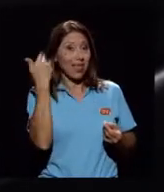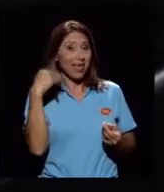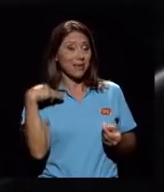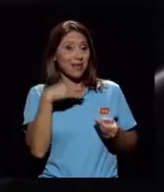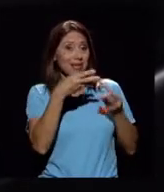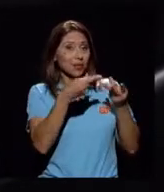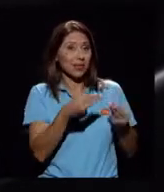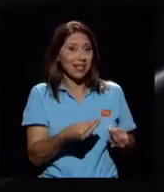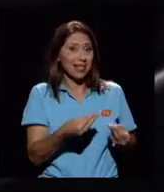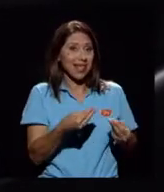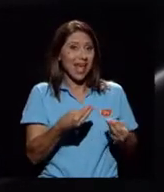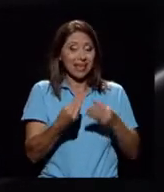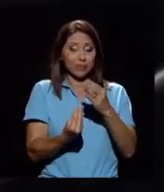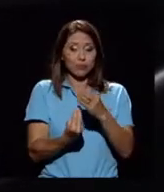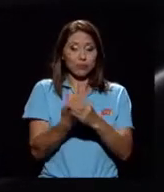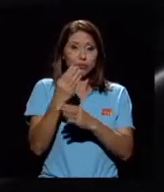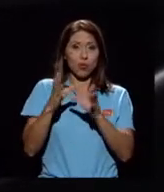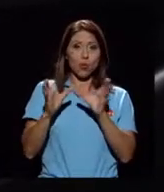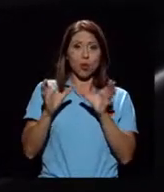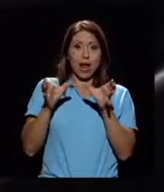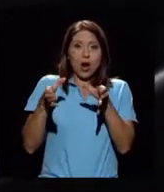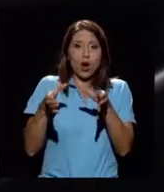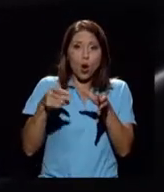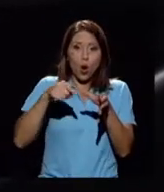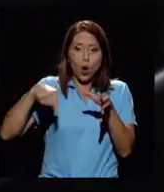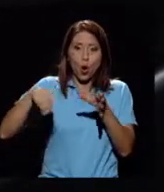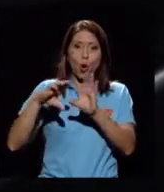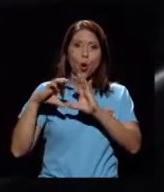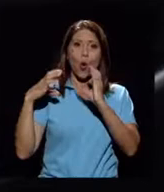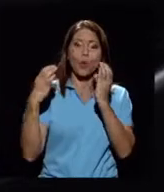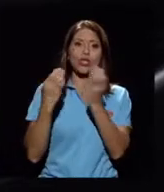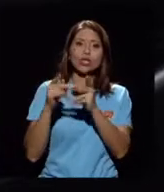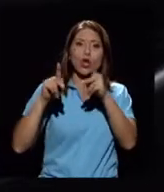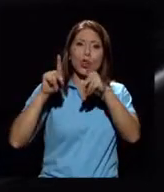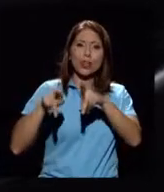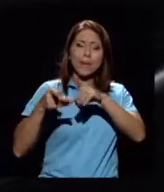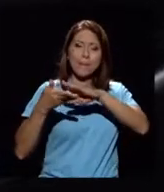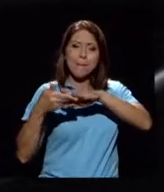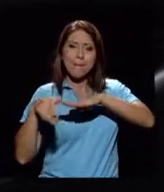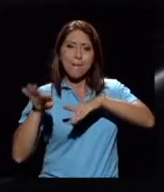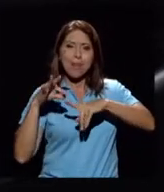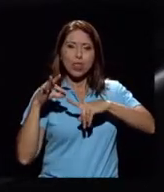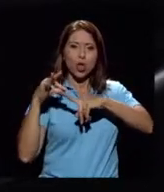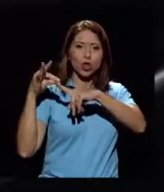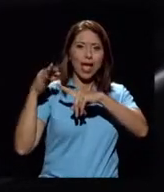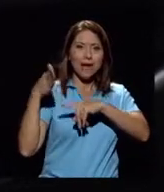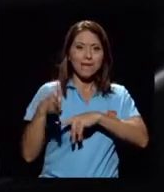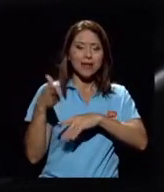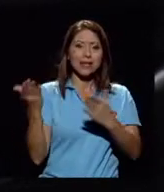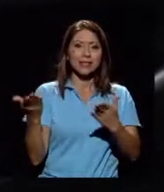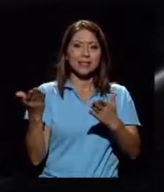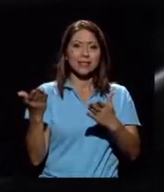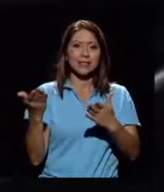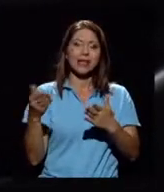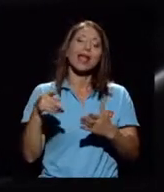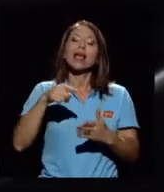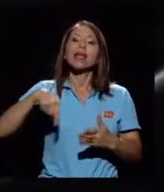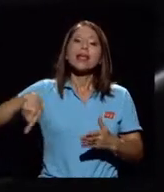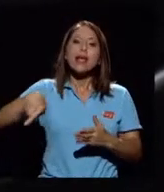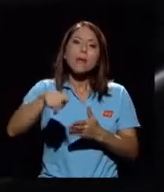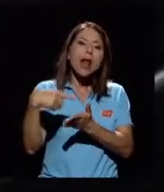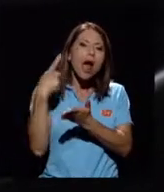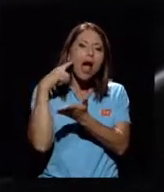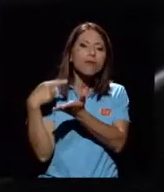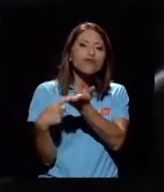de notables que la preocupación de encontrar la preocupación